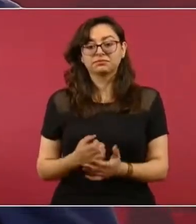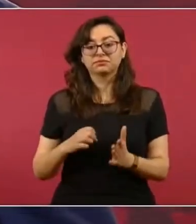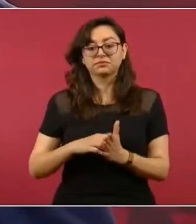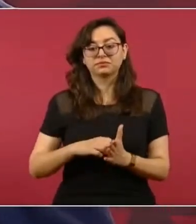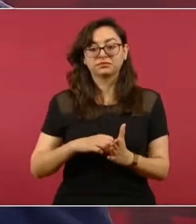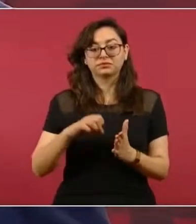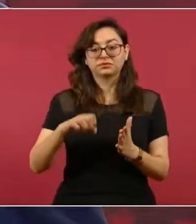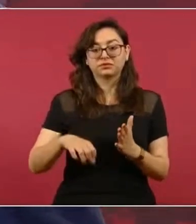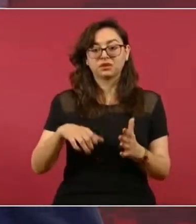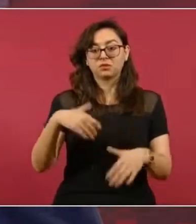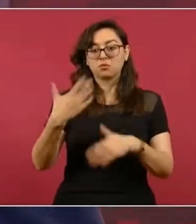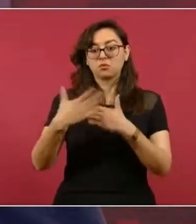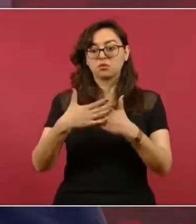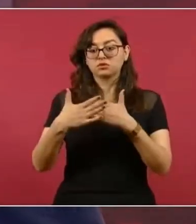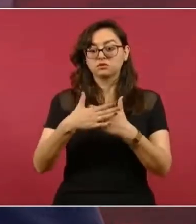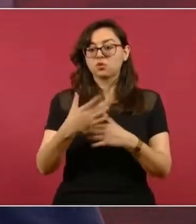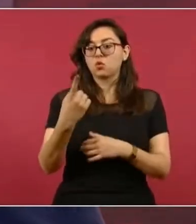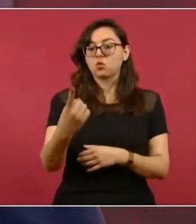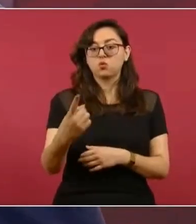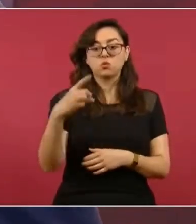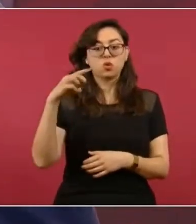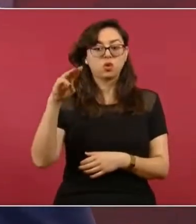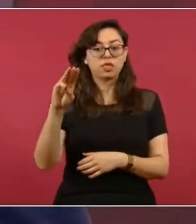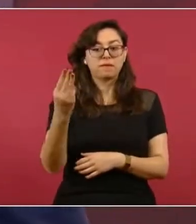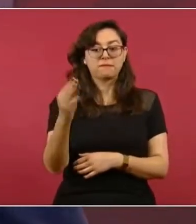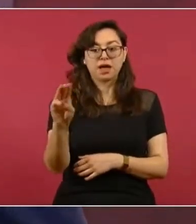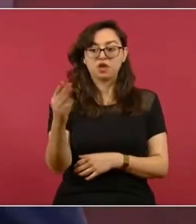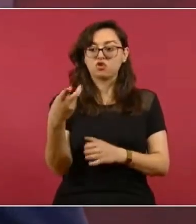manifestación el día 1 de mayo, el Día del Trabajo.